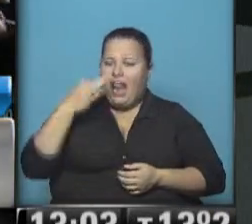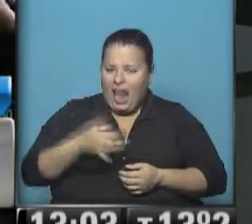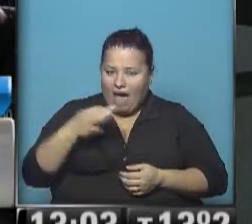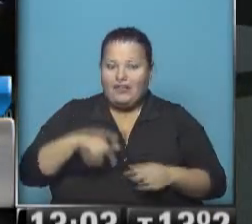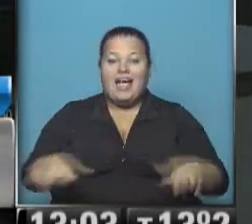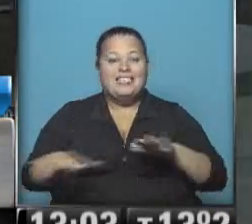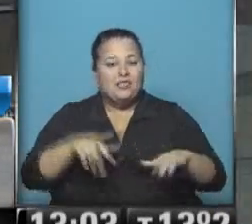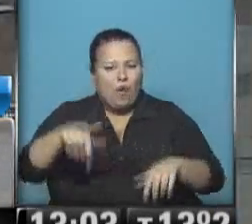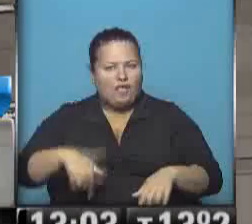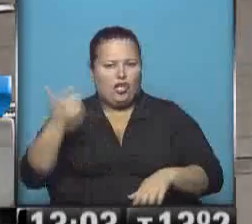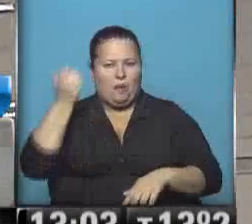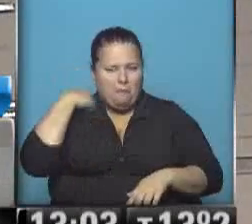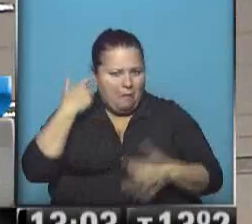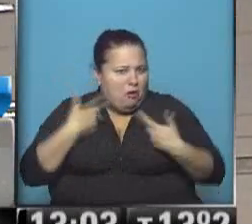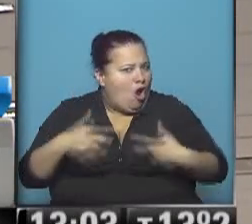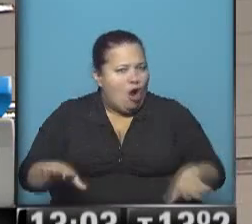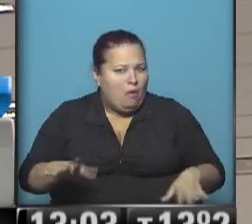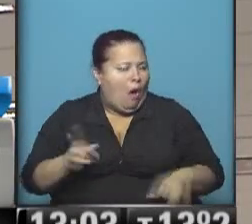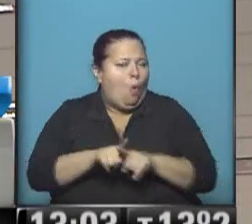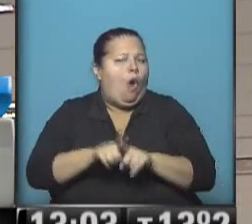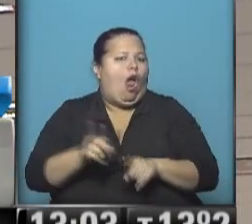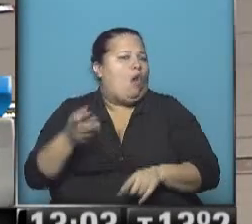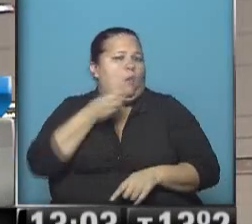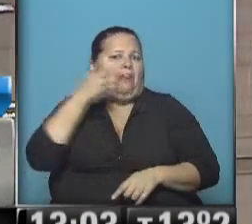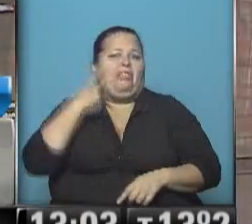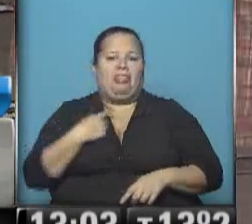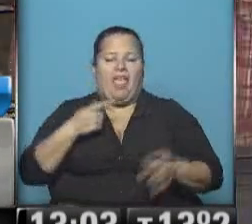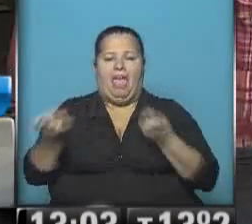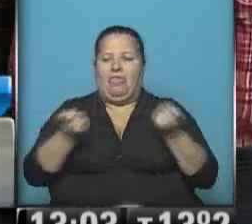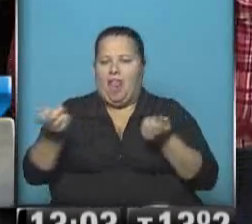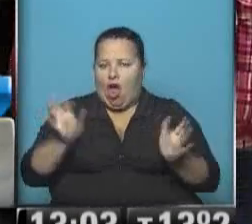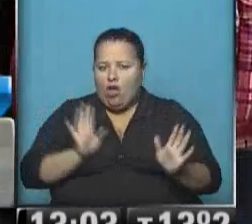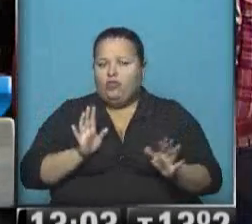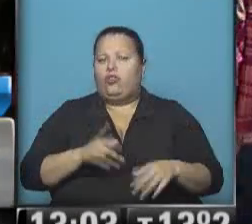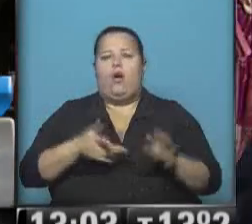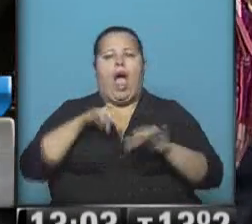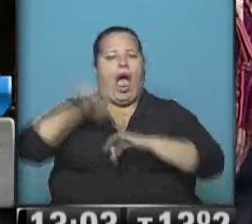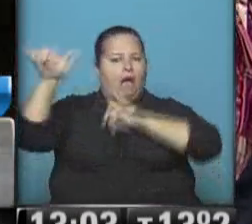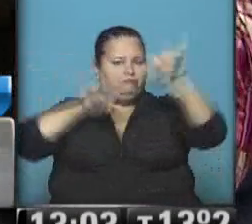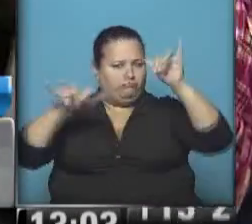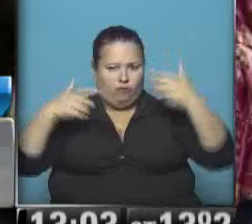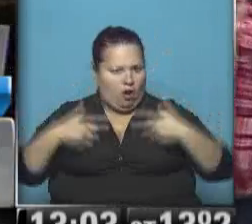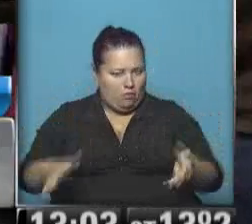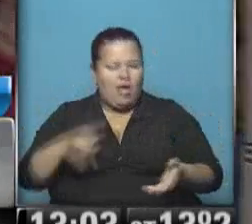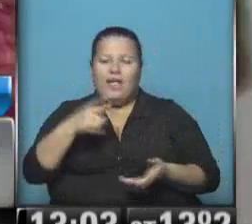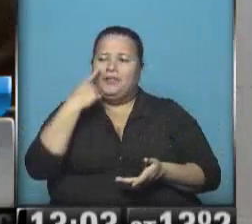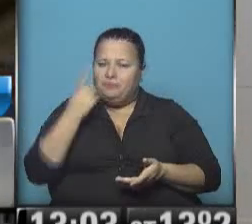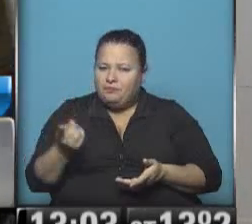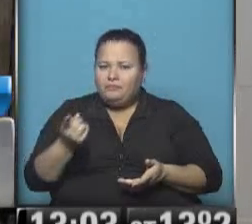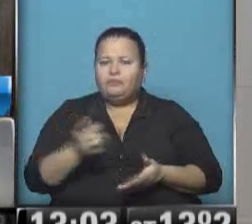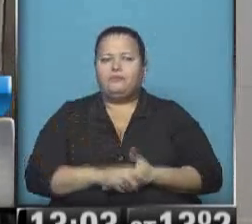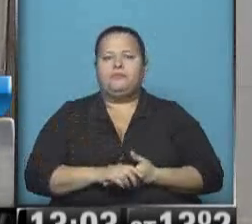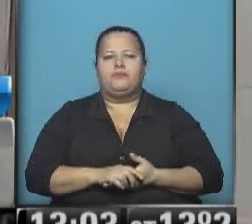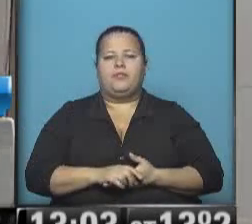la situación en aeroparque es normal de cualquier día normal de operación están saliendo los vuelos normalmente habrán visto ustedes